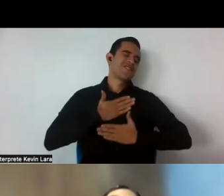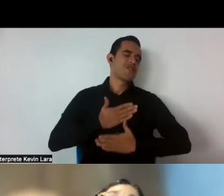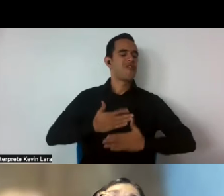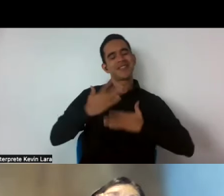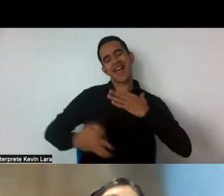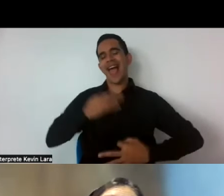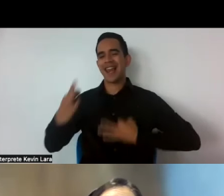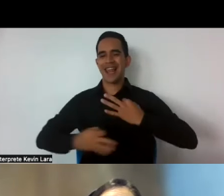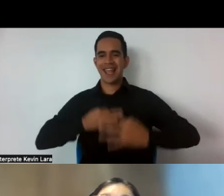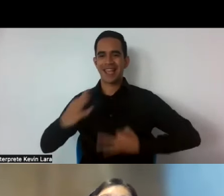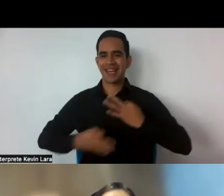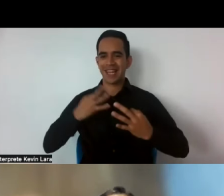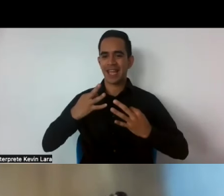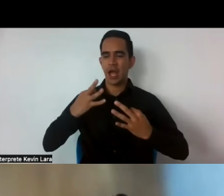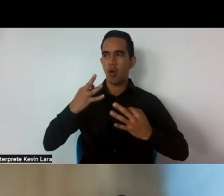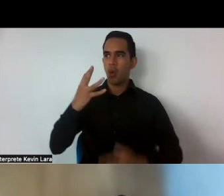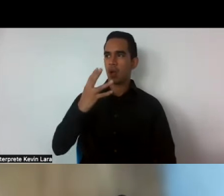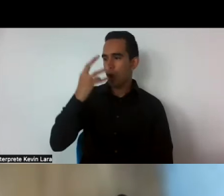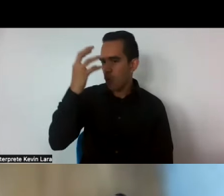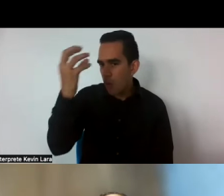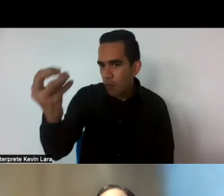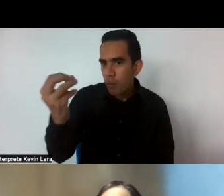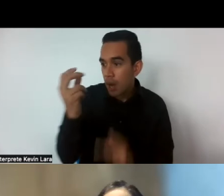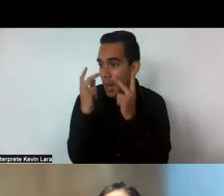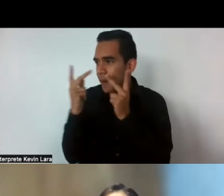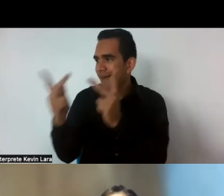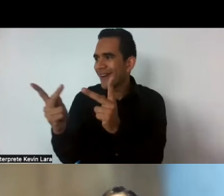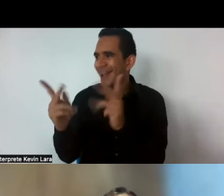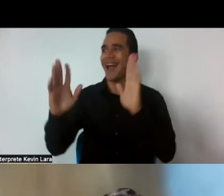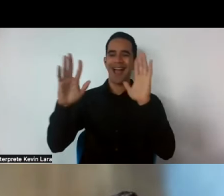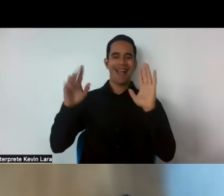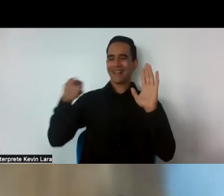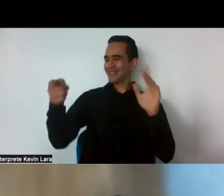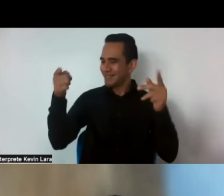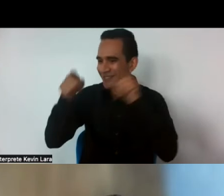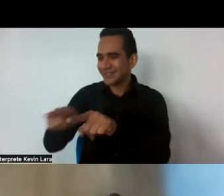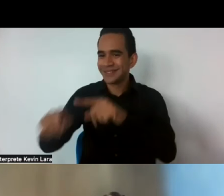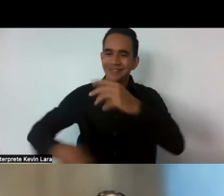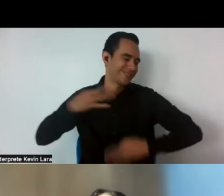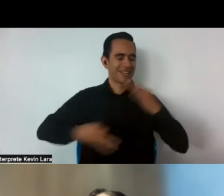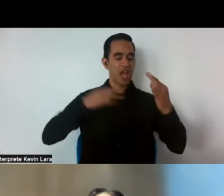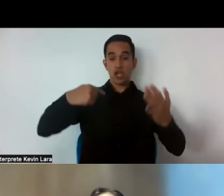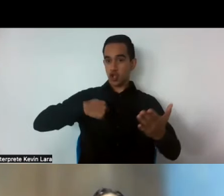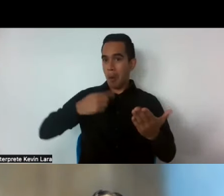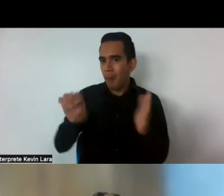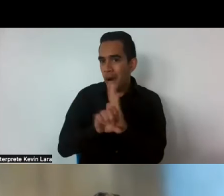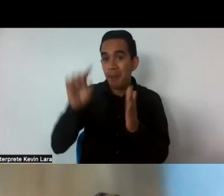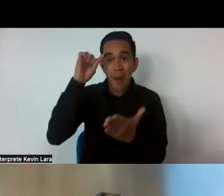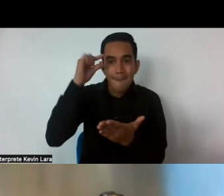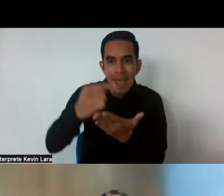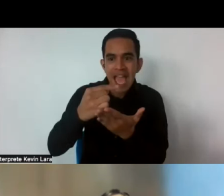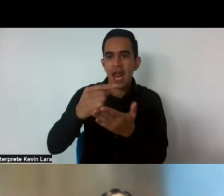Cuando algo externo está pasando, me emociona. Me estoy graduando, estoy consiguiendo un nuevo